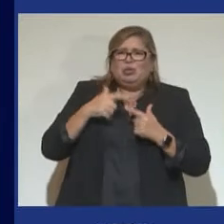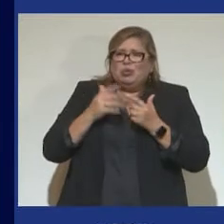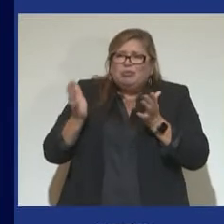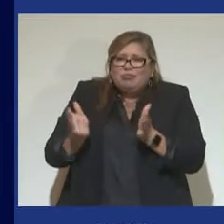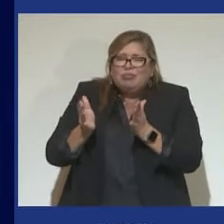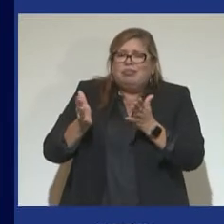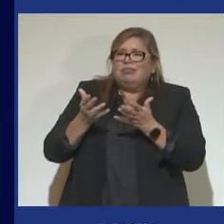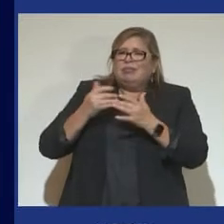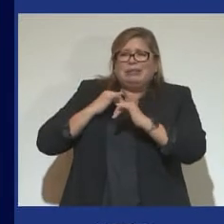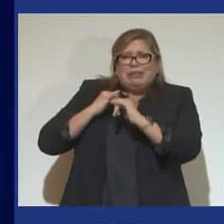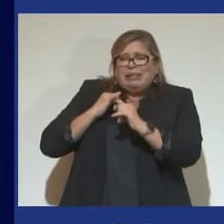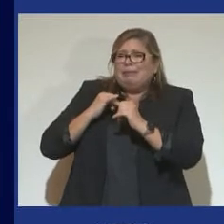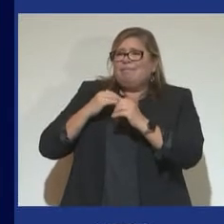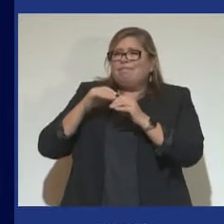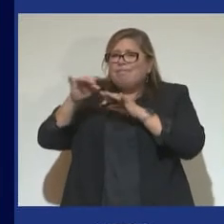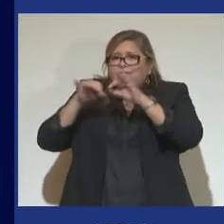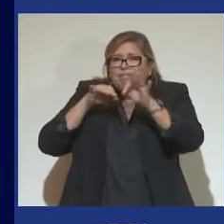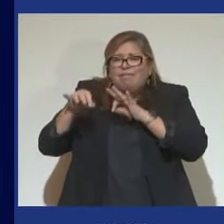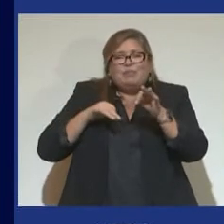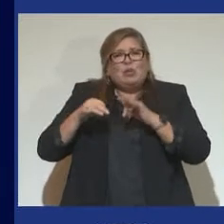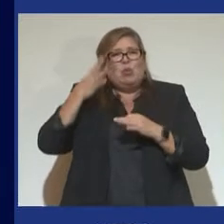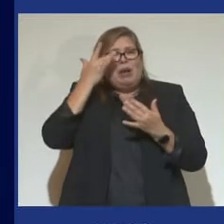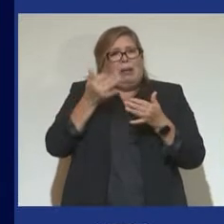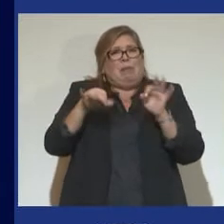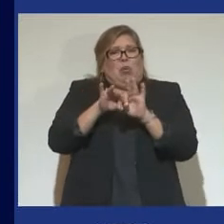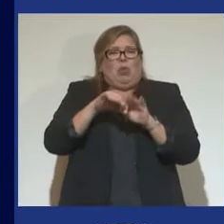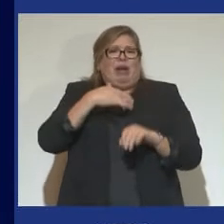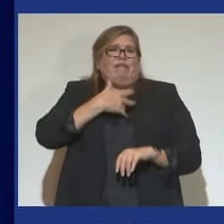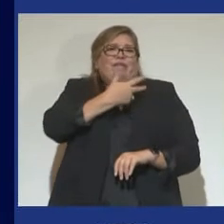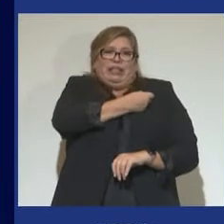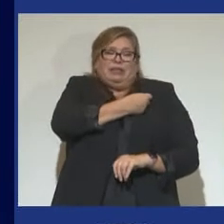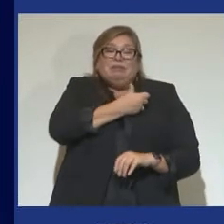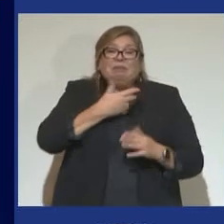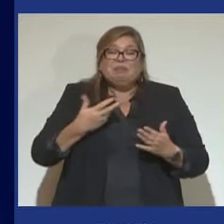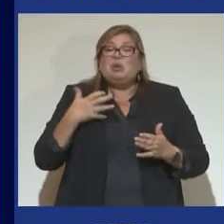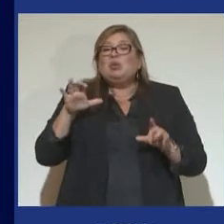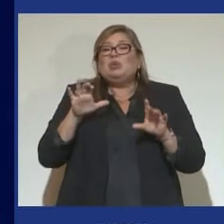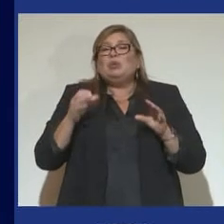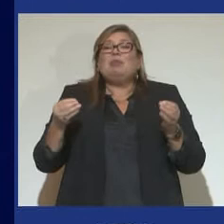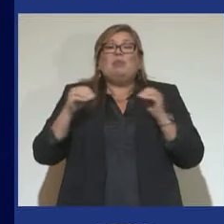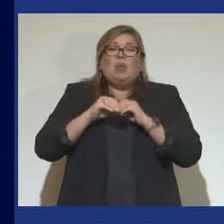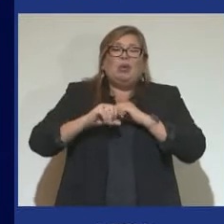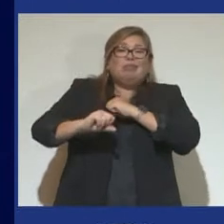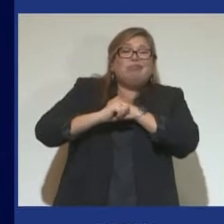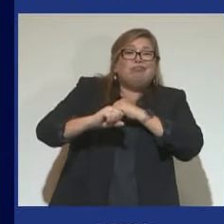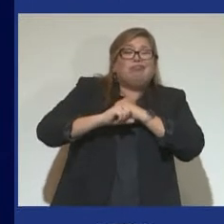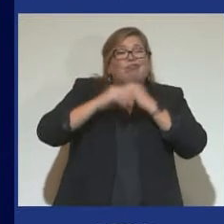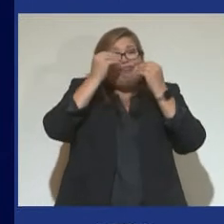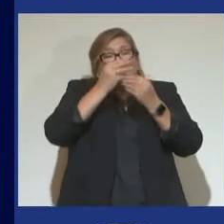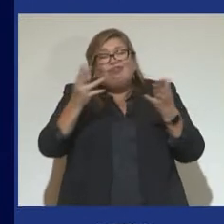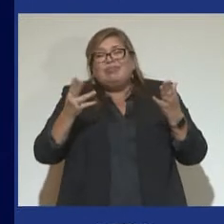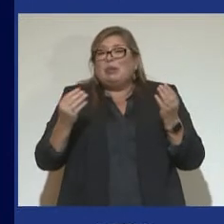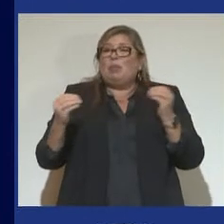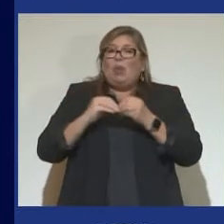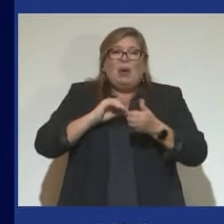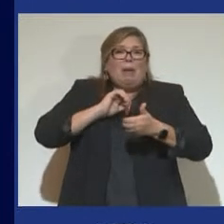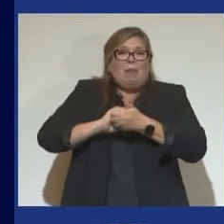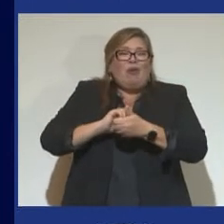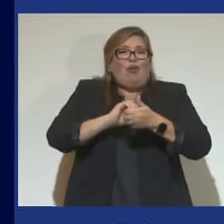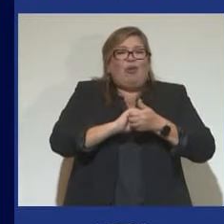empezar a tener esas vacunas más seguramente administradas queremos hacer más